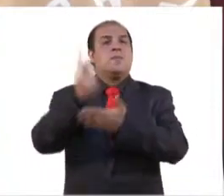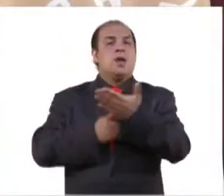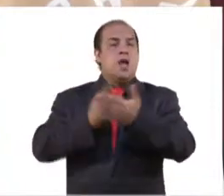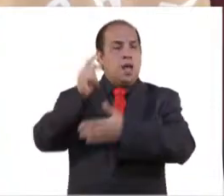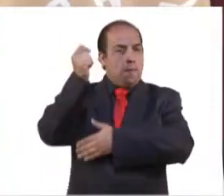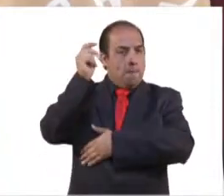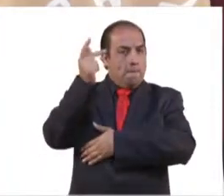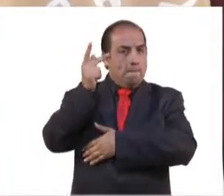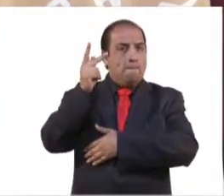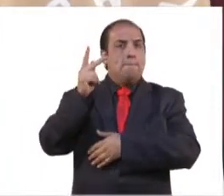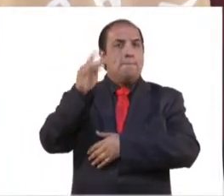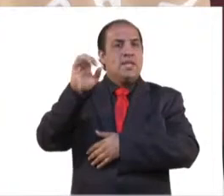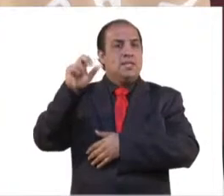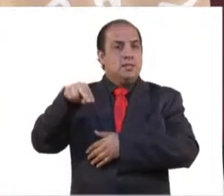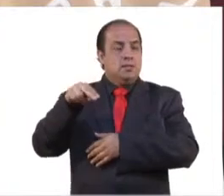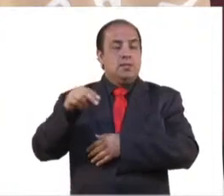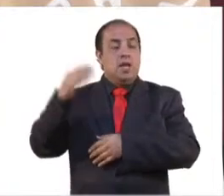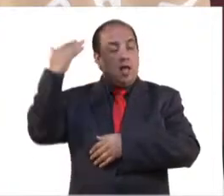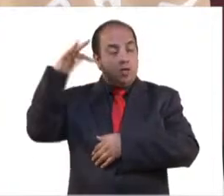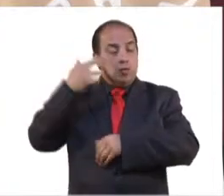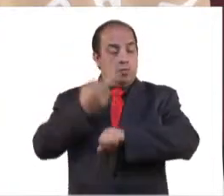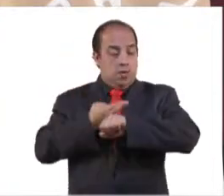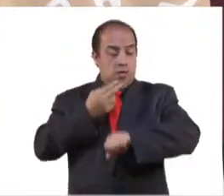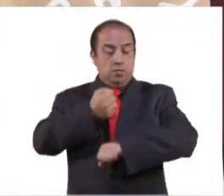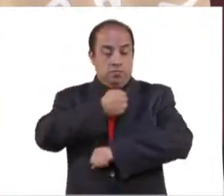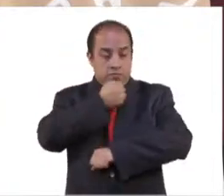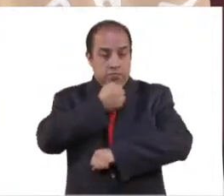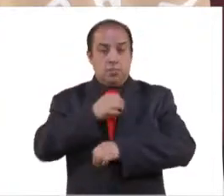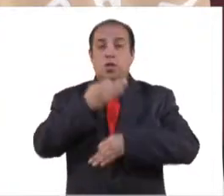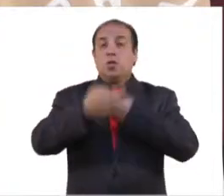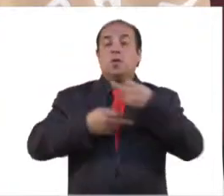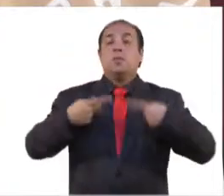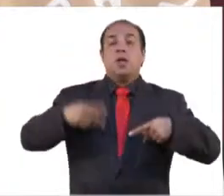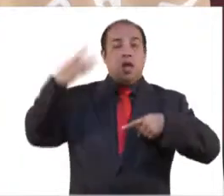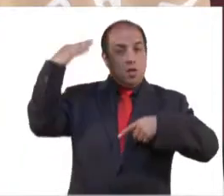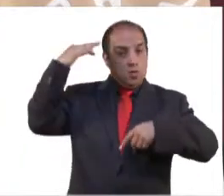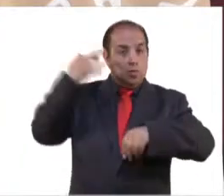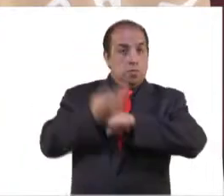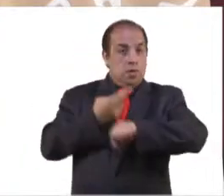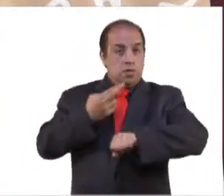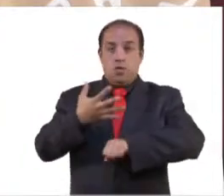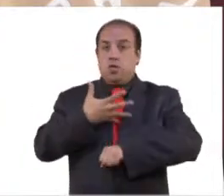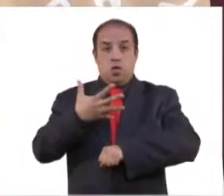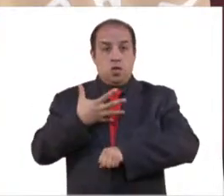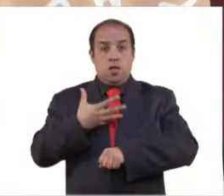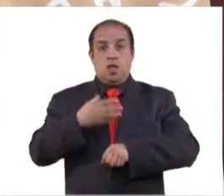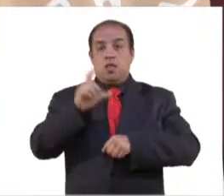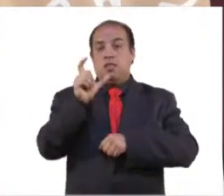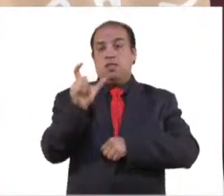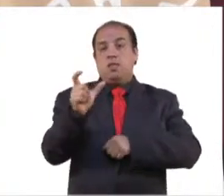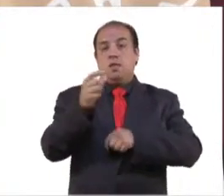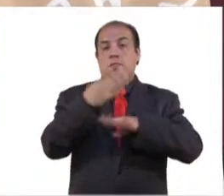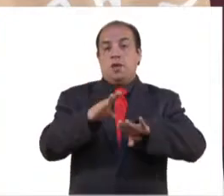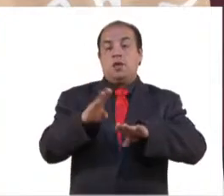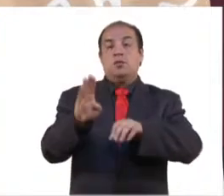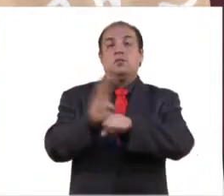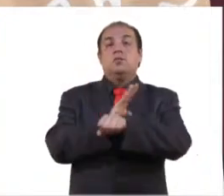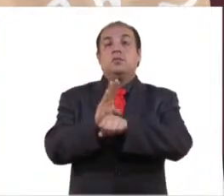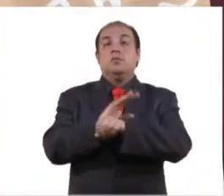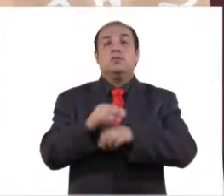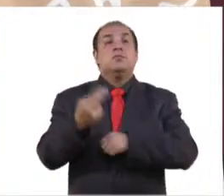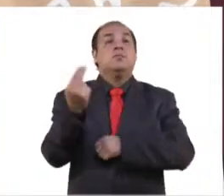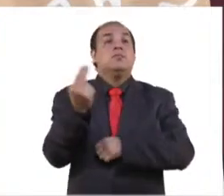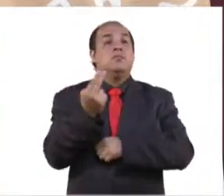pensión a adultos mayores. Entonces, todos los adultos mayores que no tienen su tarjeta del Banco de Bienestar